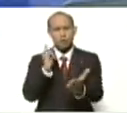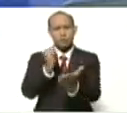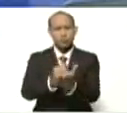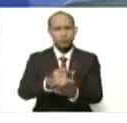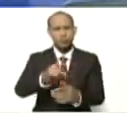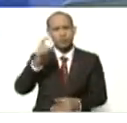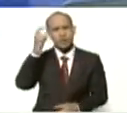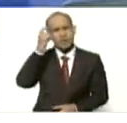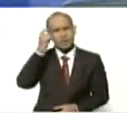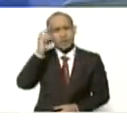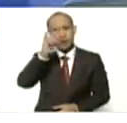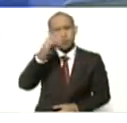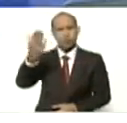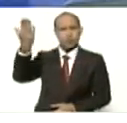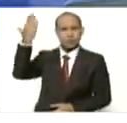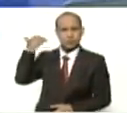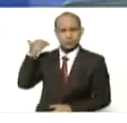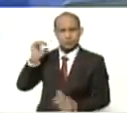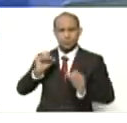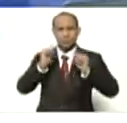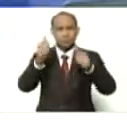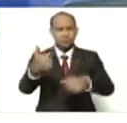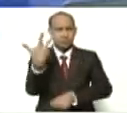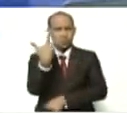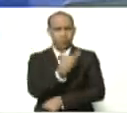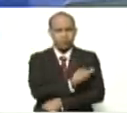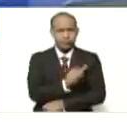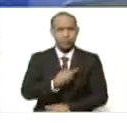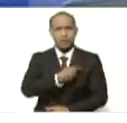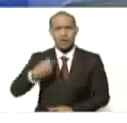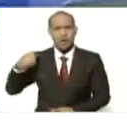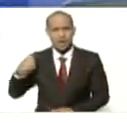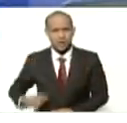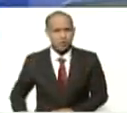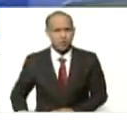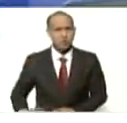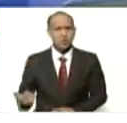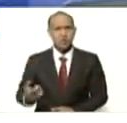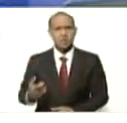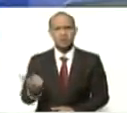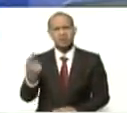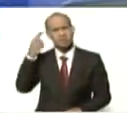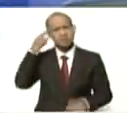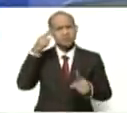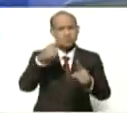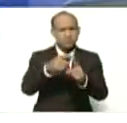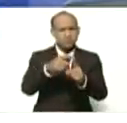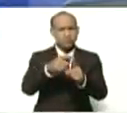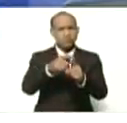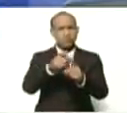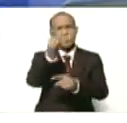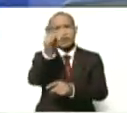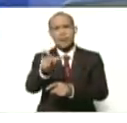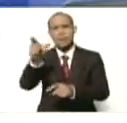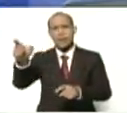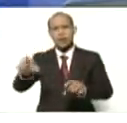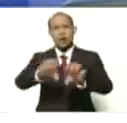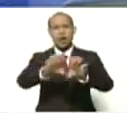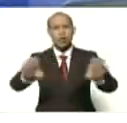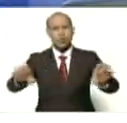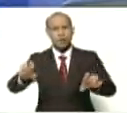pasado fue la vacunación china a personal de la educación comenzando por maestros